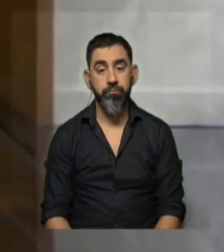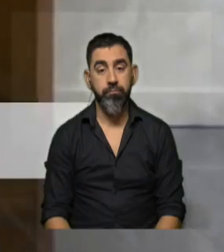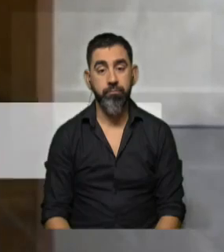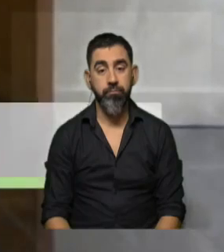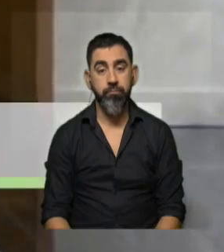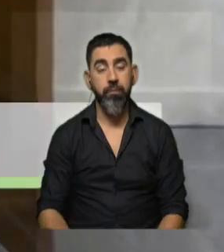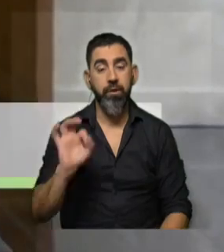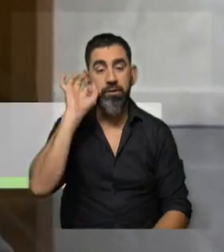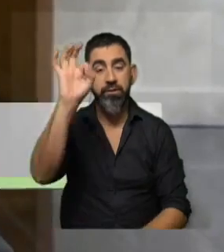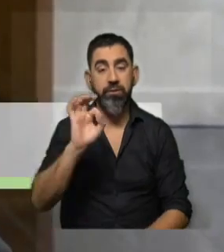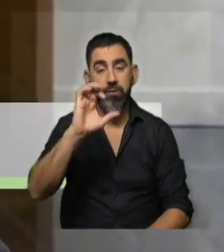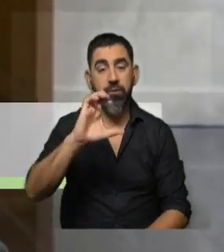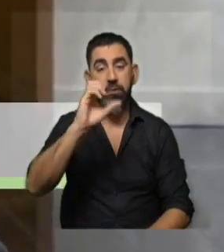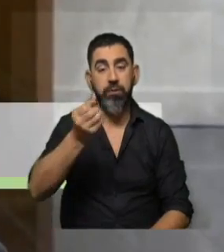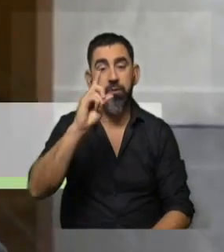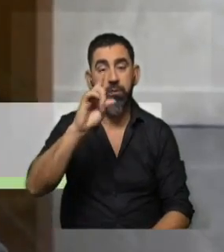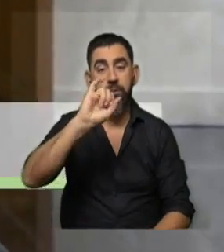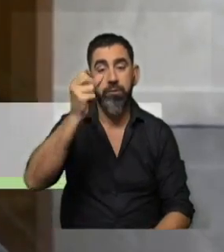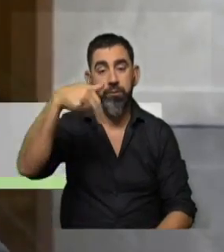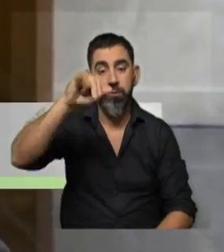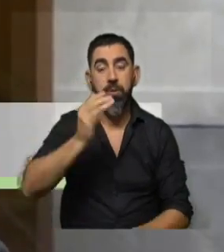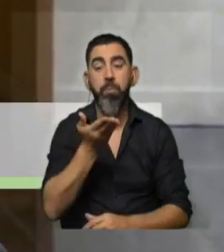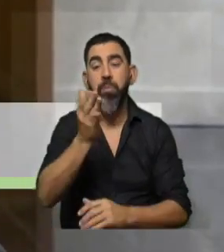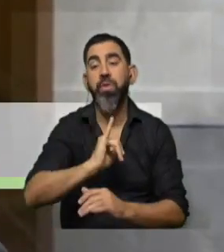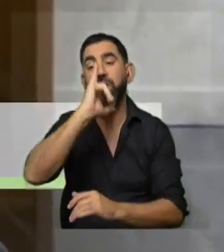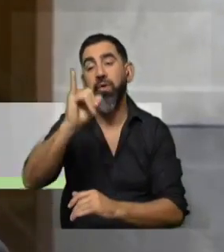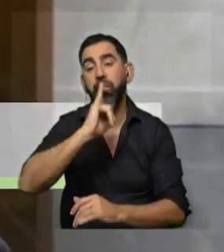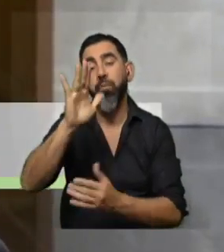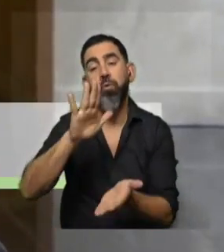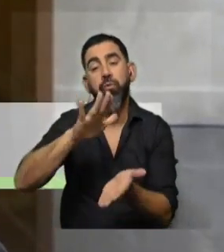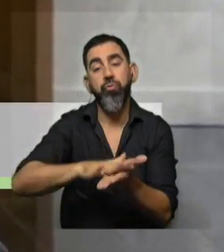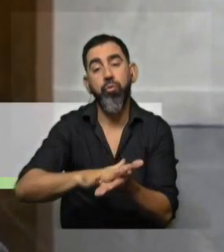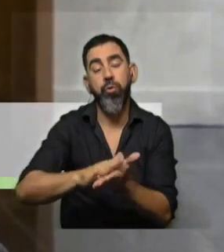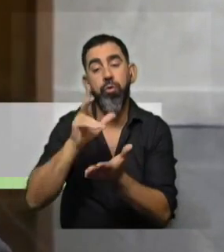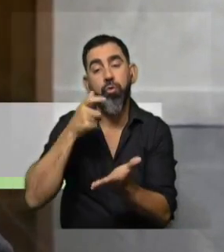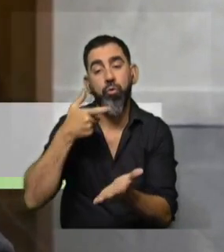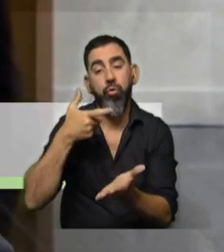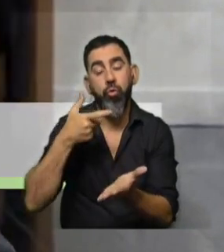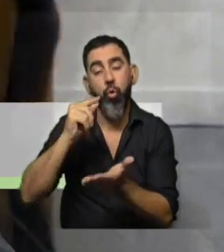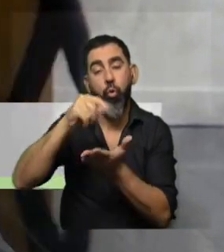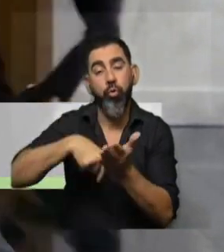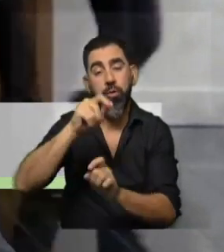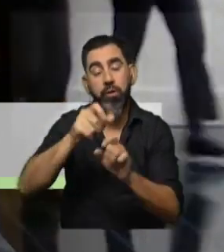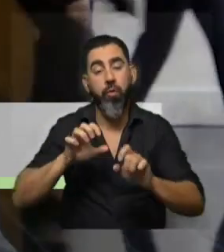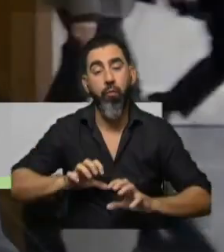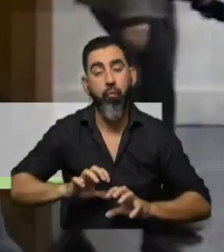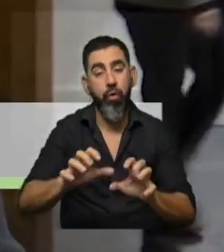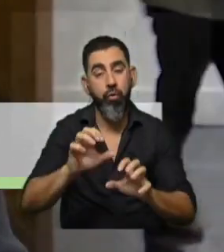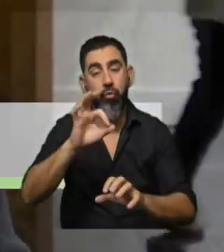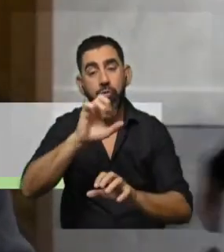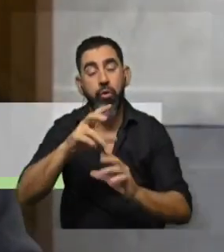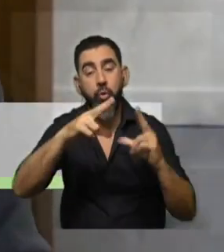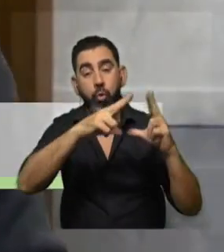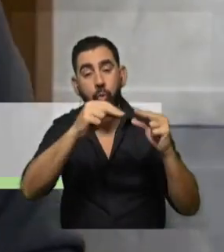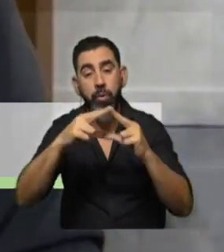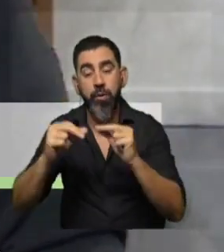el senador Daniel cassiani realizó un pedido de informes sobre la contratación de personal de ocea a través de cooperativas